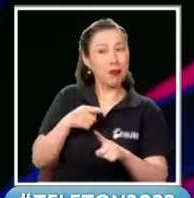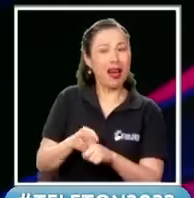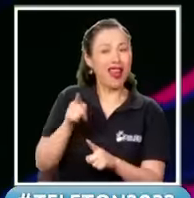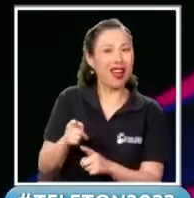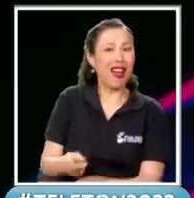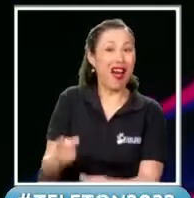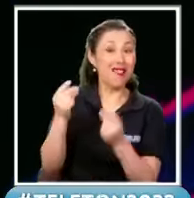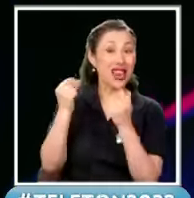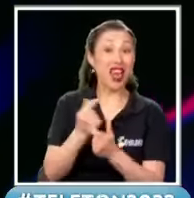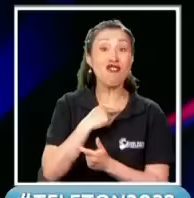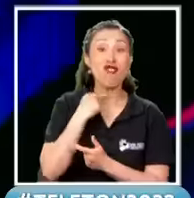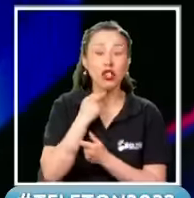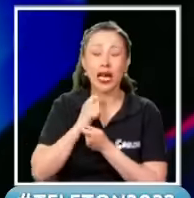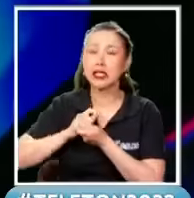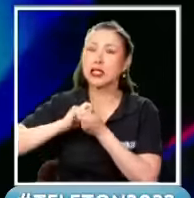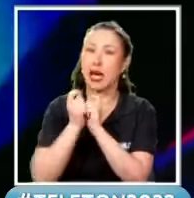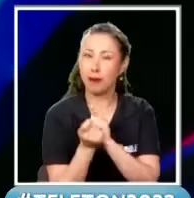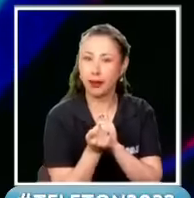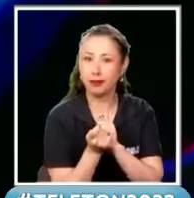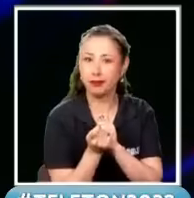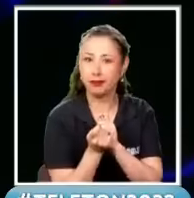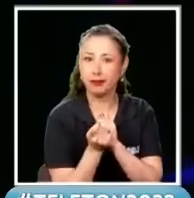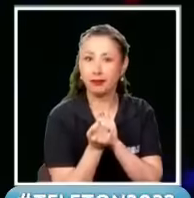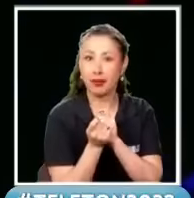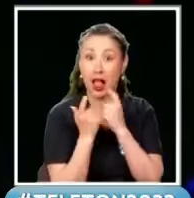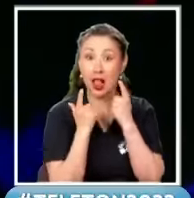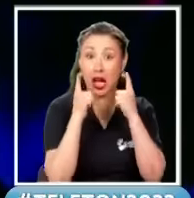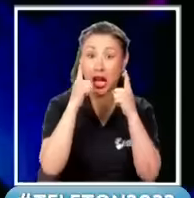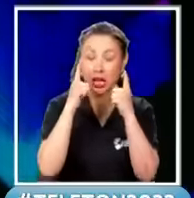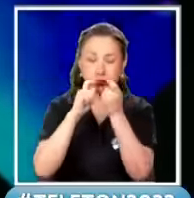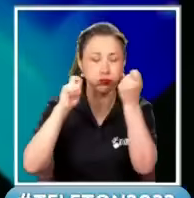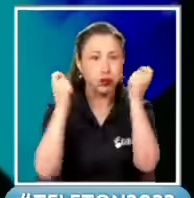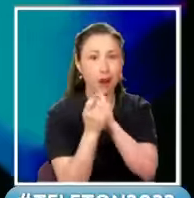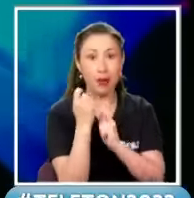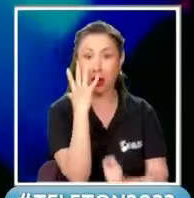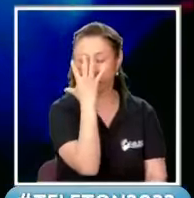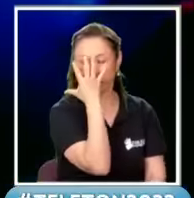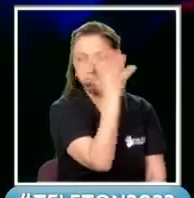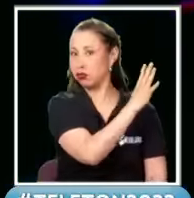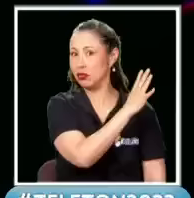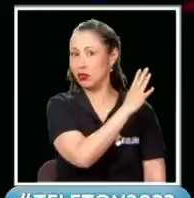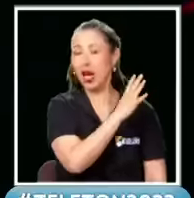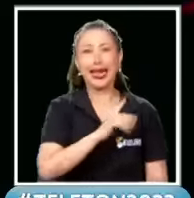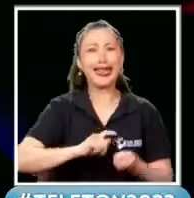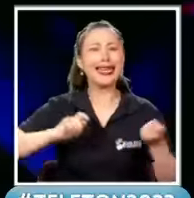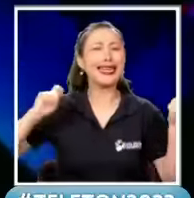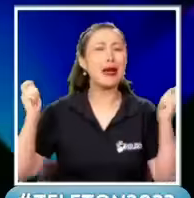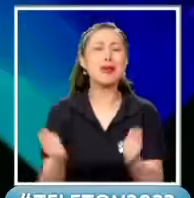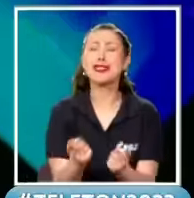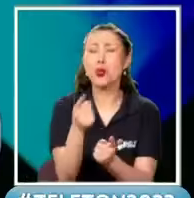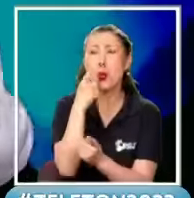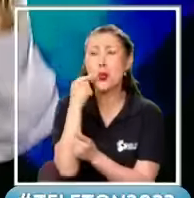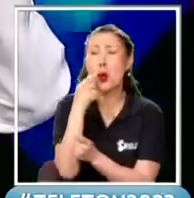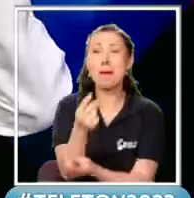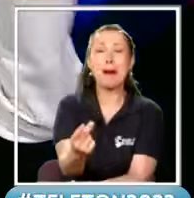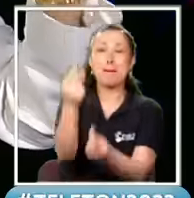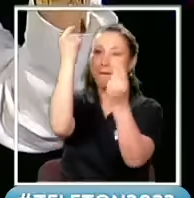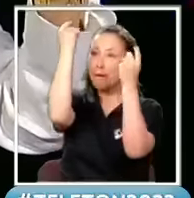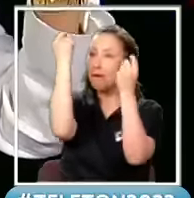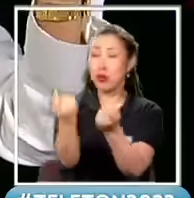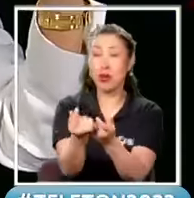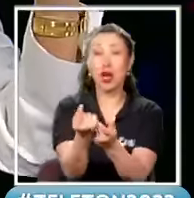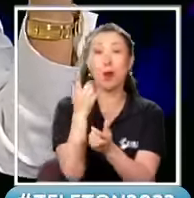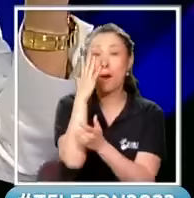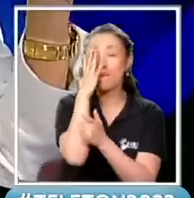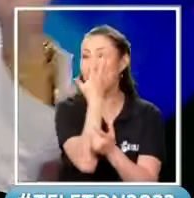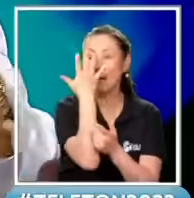de cambiar la voz, las imágenes, el rostro. Es realmente un hombre de las mil